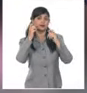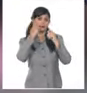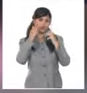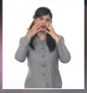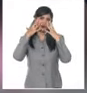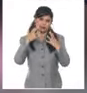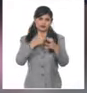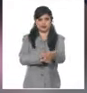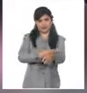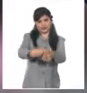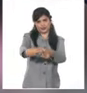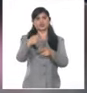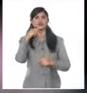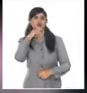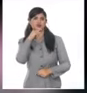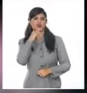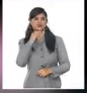nación